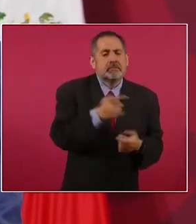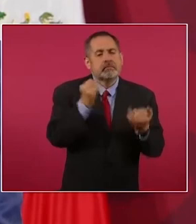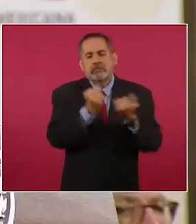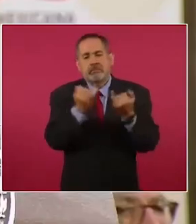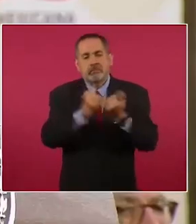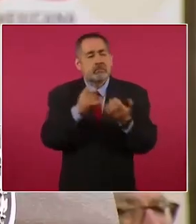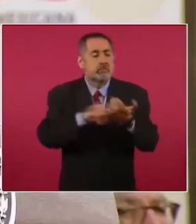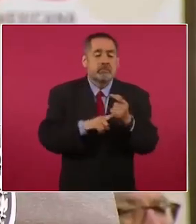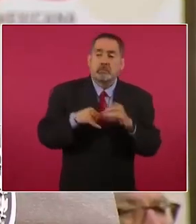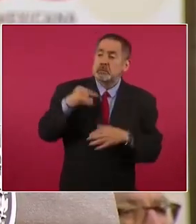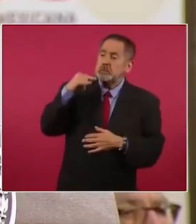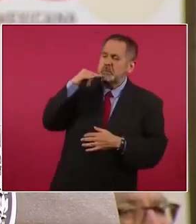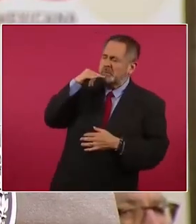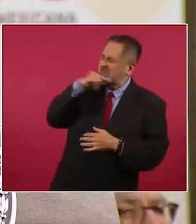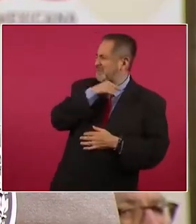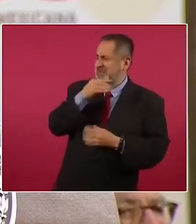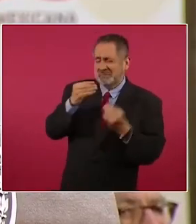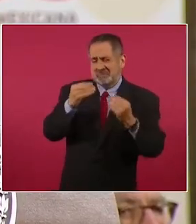de los